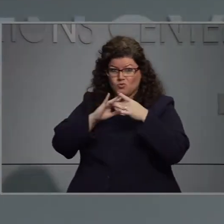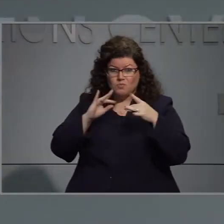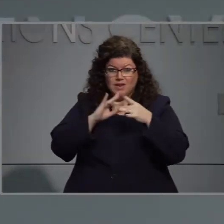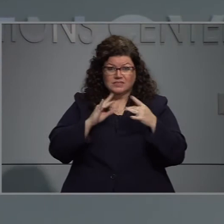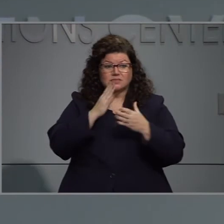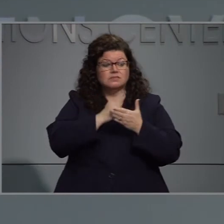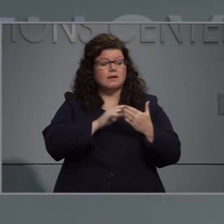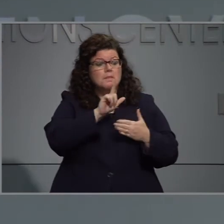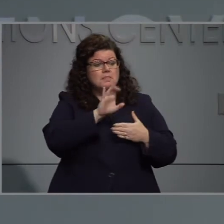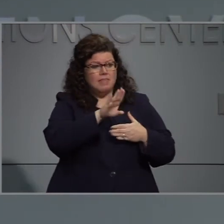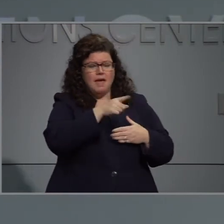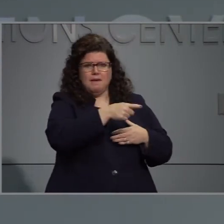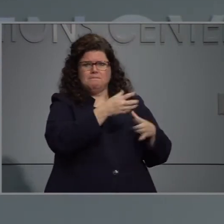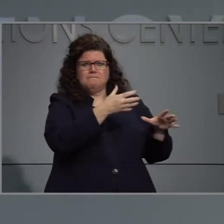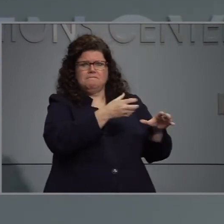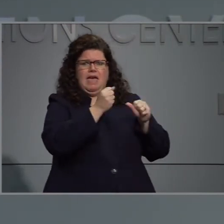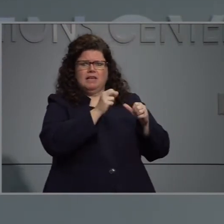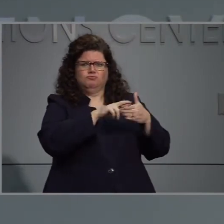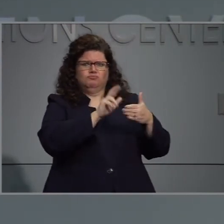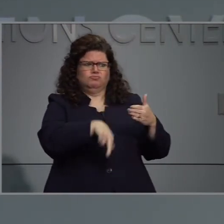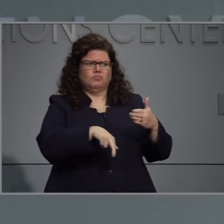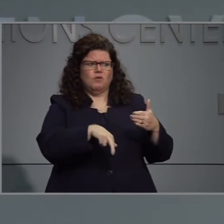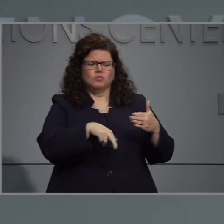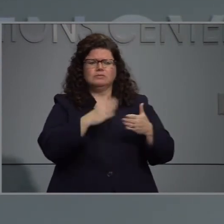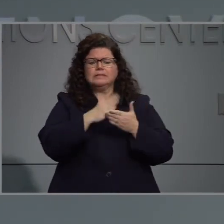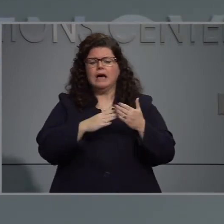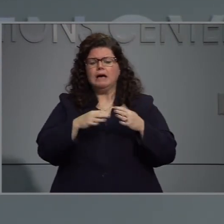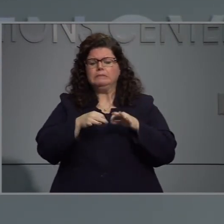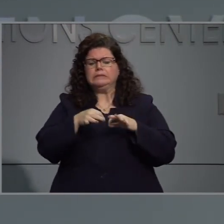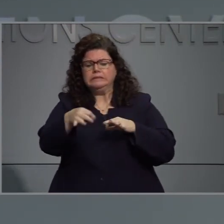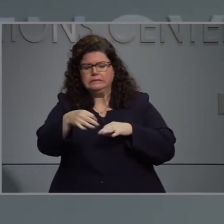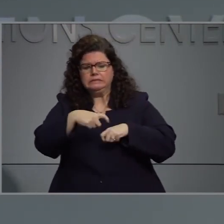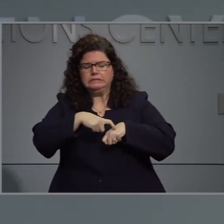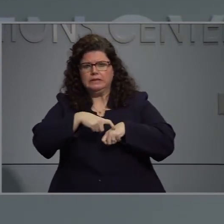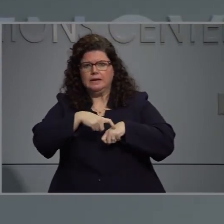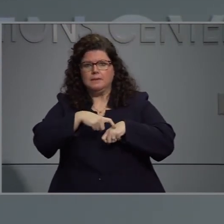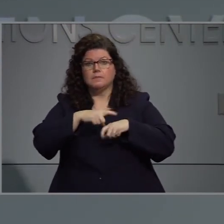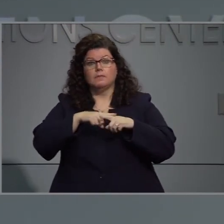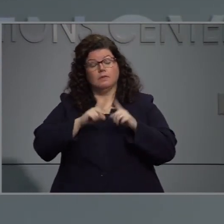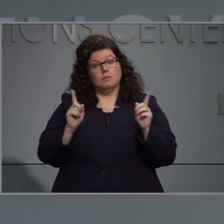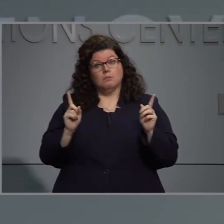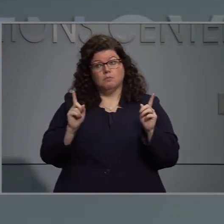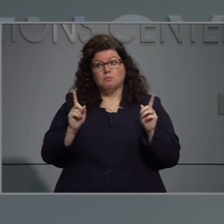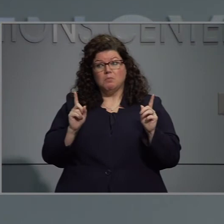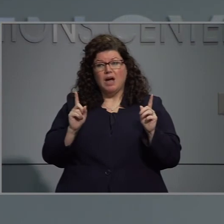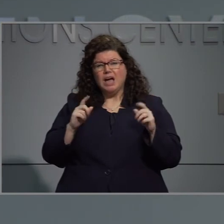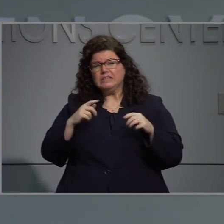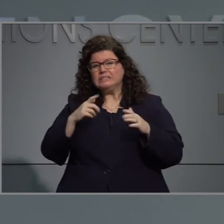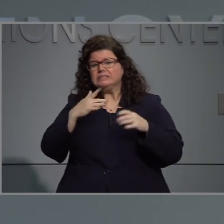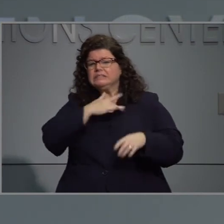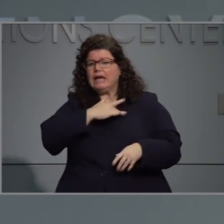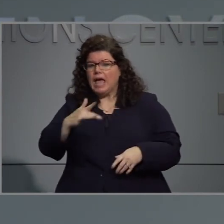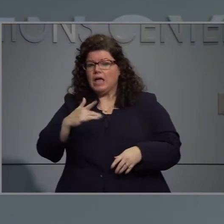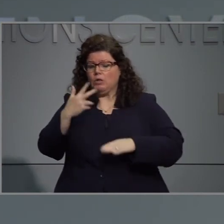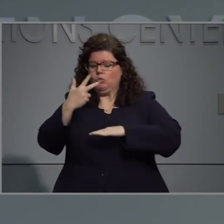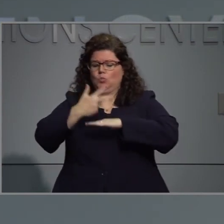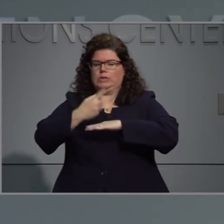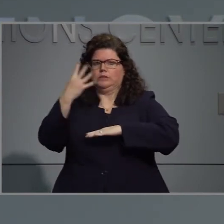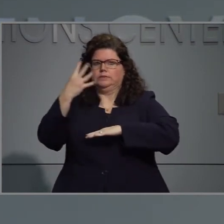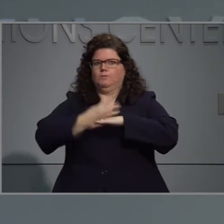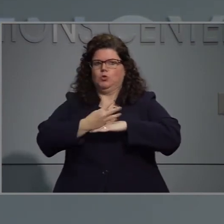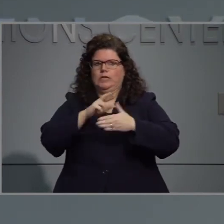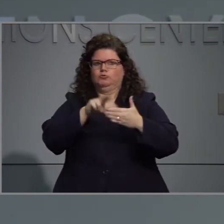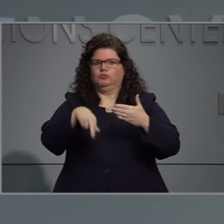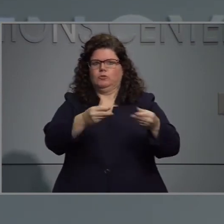el gobernador, cientos laboratorios que están viendo un mejor tiempo de respuesta, pero también estamos viendo los tiempos de